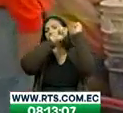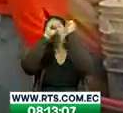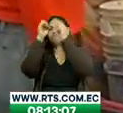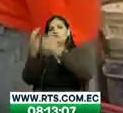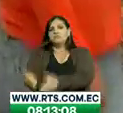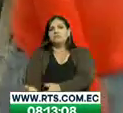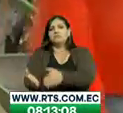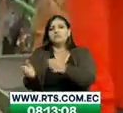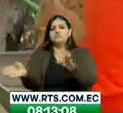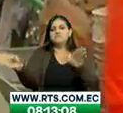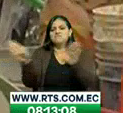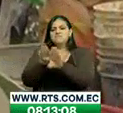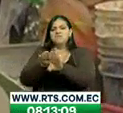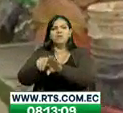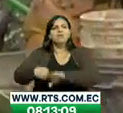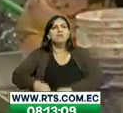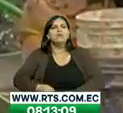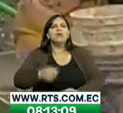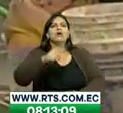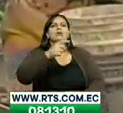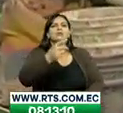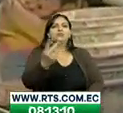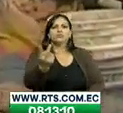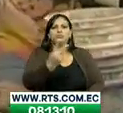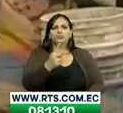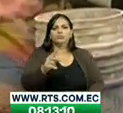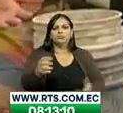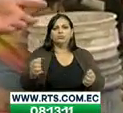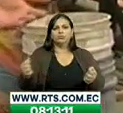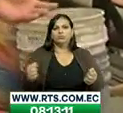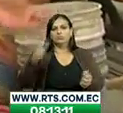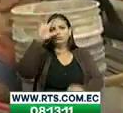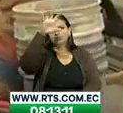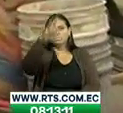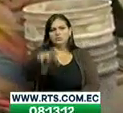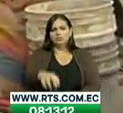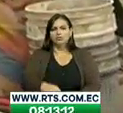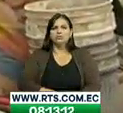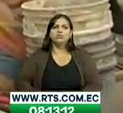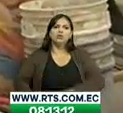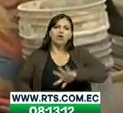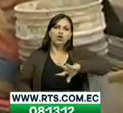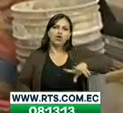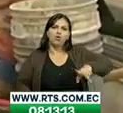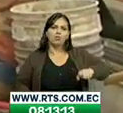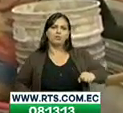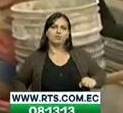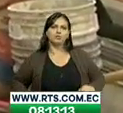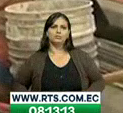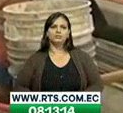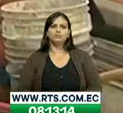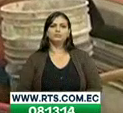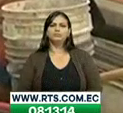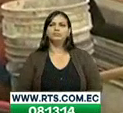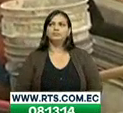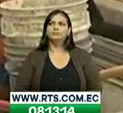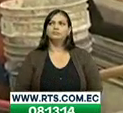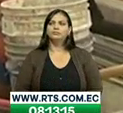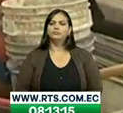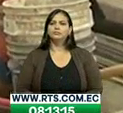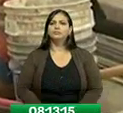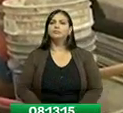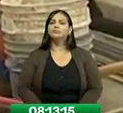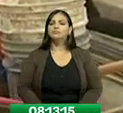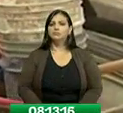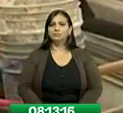se sustrajeron los dos vehículos como lograron encenderlos en fin bueno la situación es que hasta el momento no